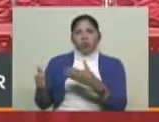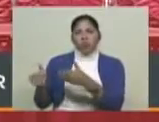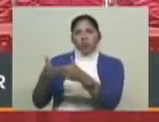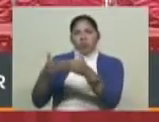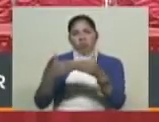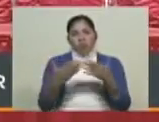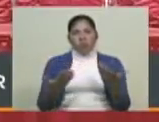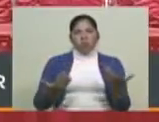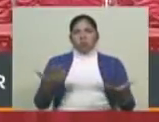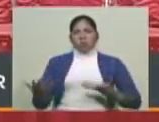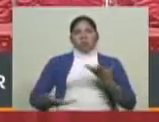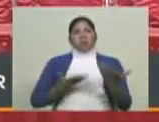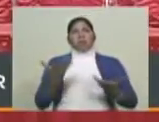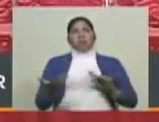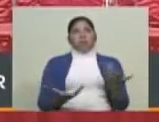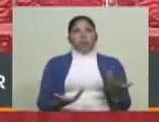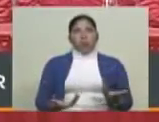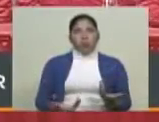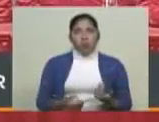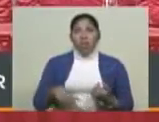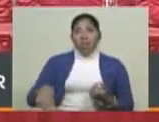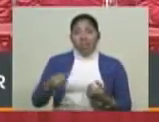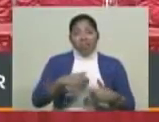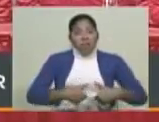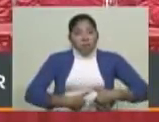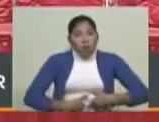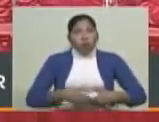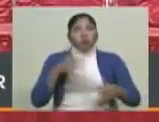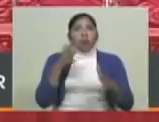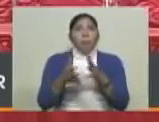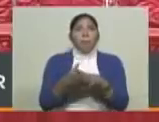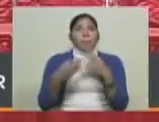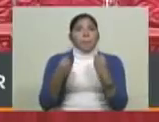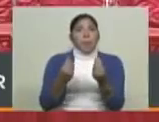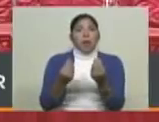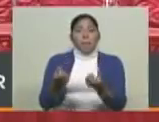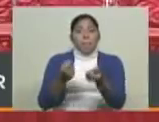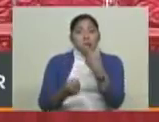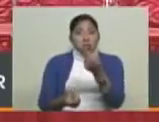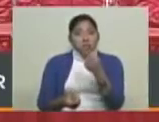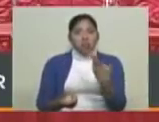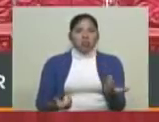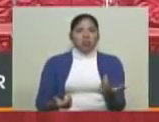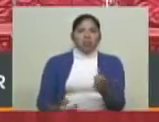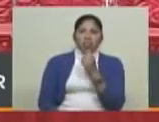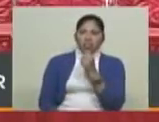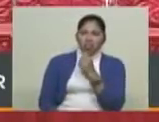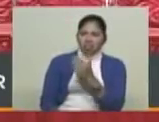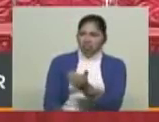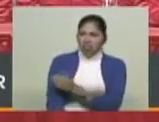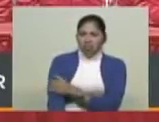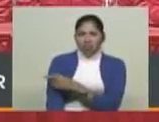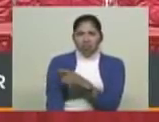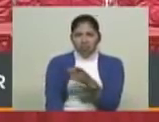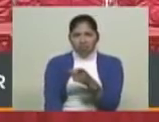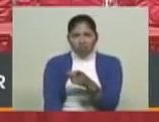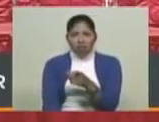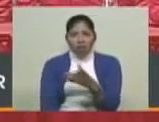hecho para que nuestro pueblo no tenga medicinas? ¿Cuánto han hecho? ¿Quién lo ha hecho? La derecha. Imagínelo gobernando.